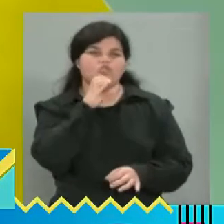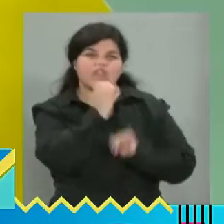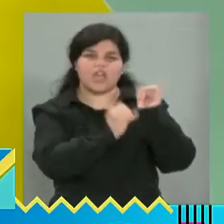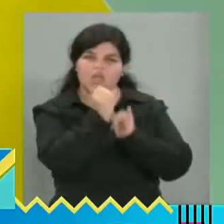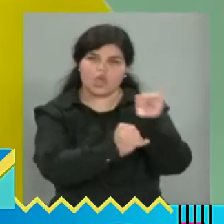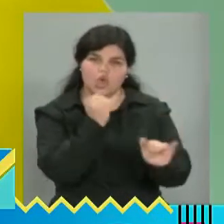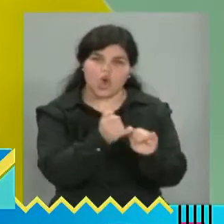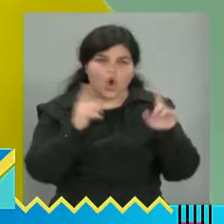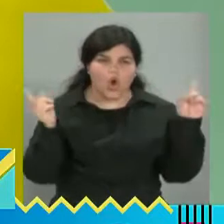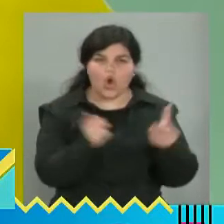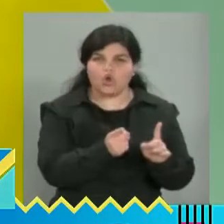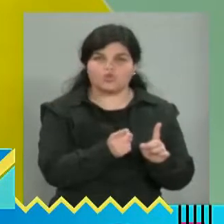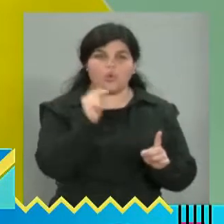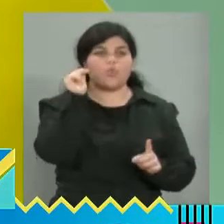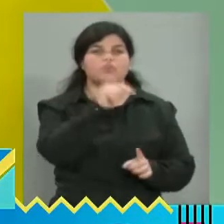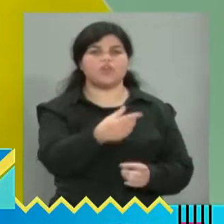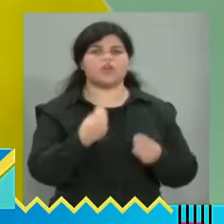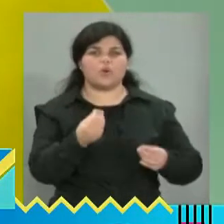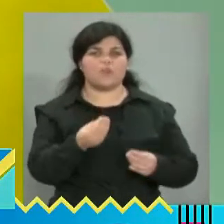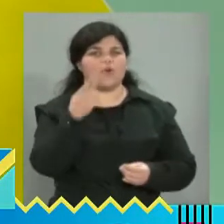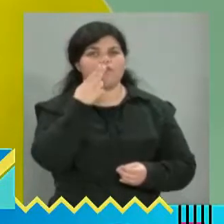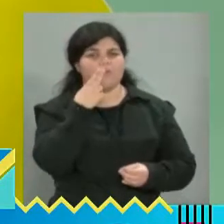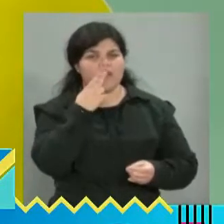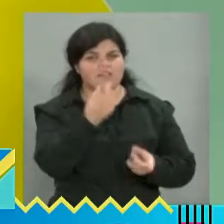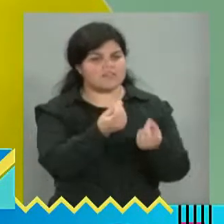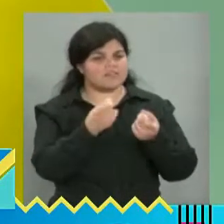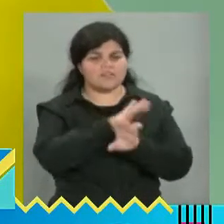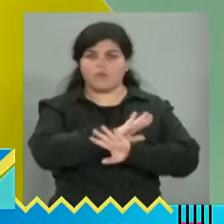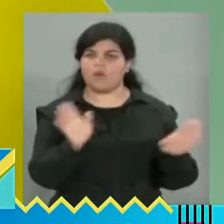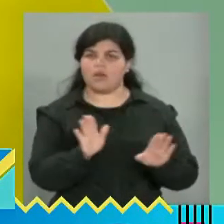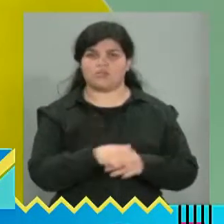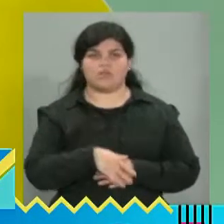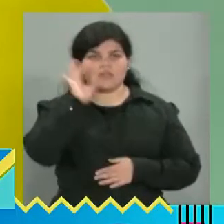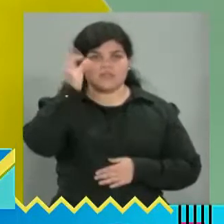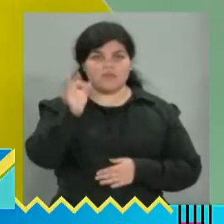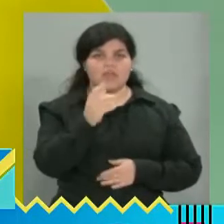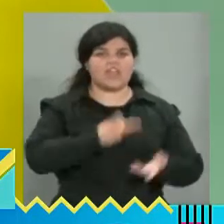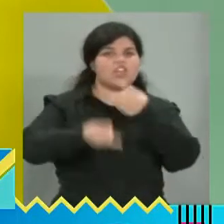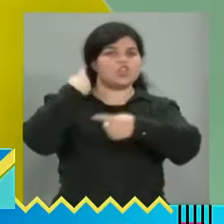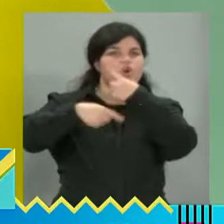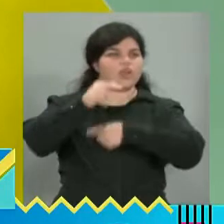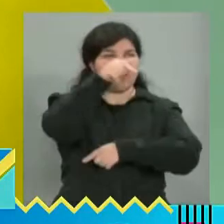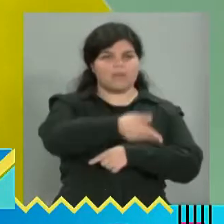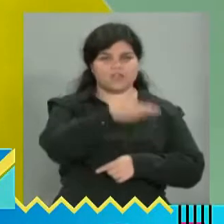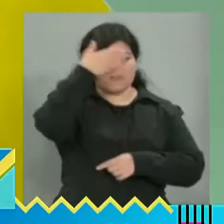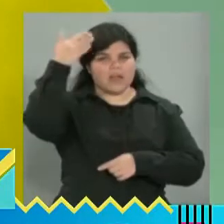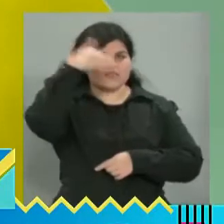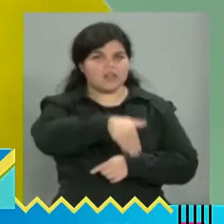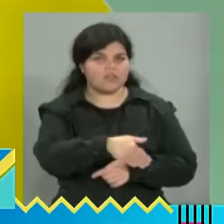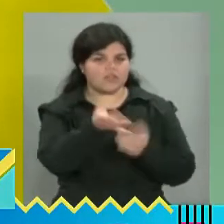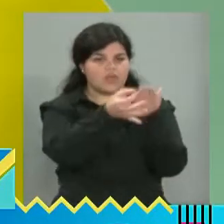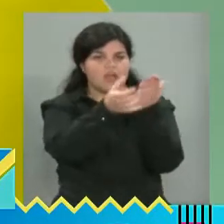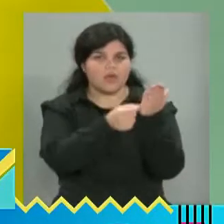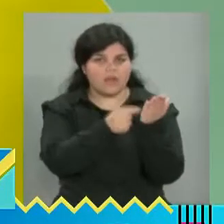paciente breve, de decir, usted tiene que dejar de fumar, que sepan recabar en la historia clínica que el paciente consume tabaco y que